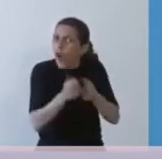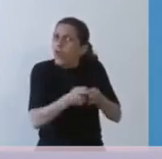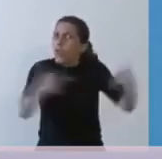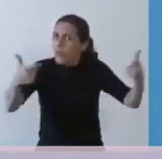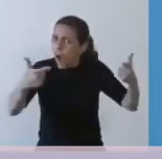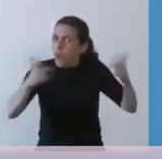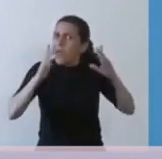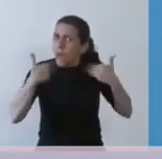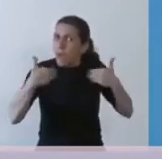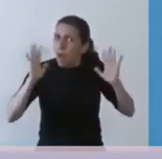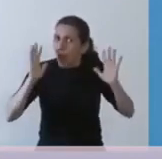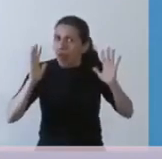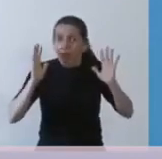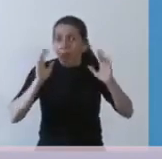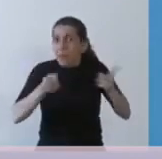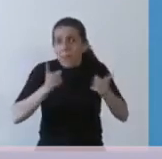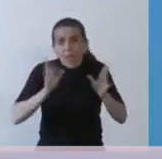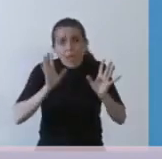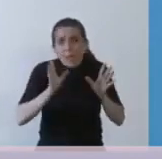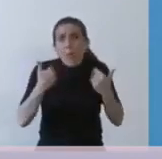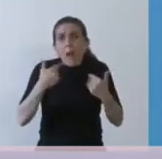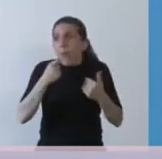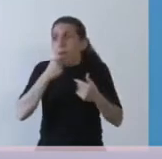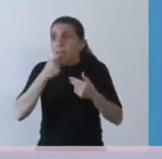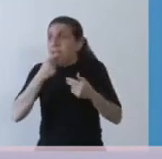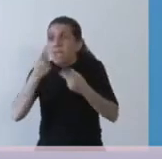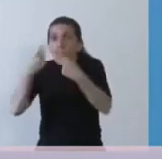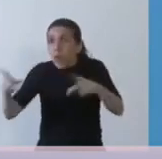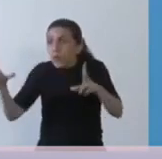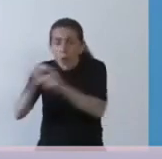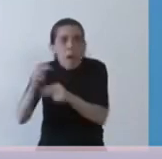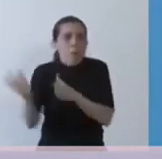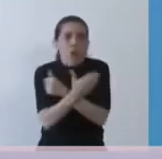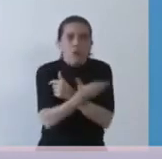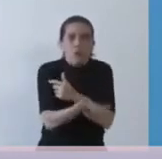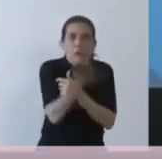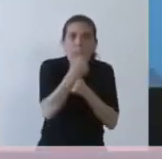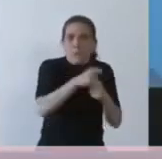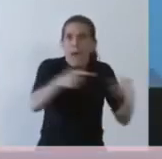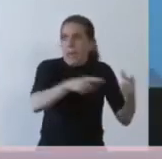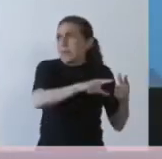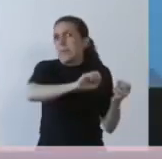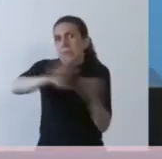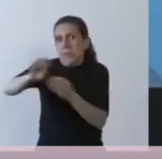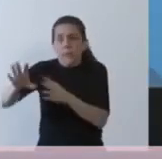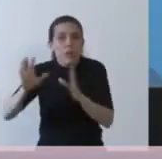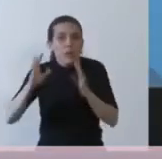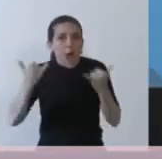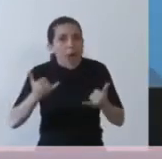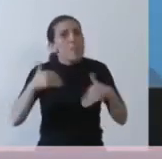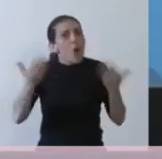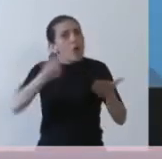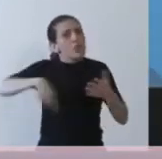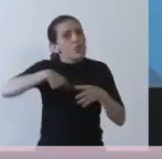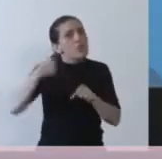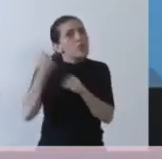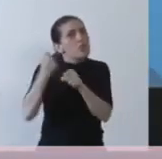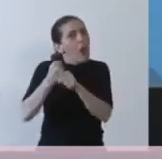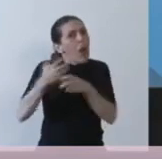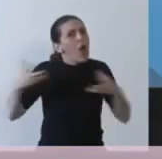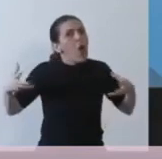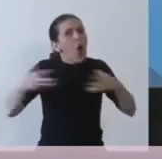ser utilizada justamente para poder abastecer esta mayor demanda en tal sentido estamos trabajando conjuntamente